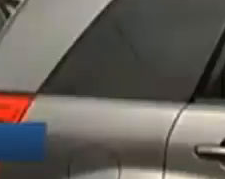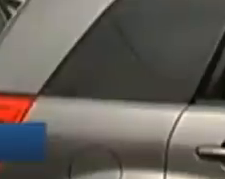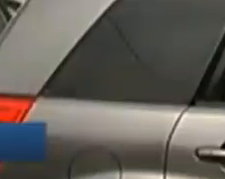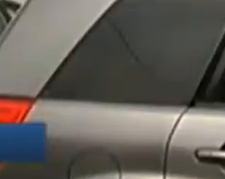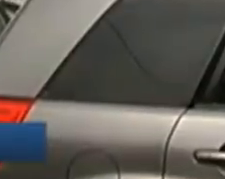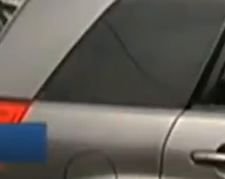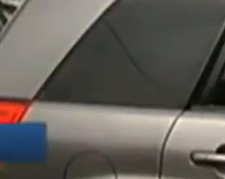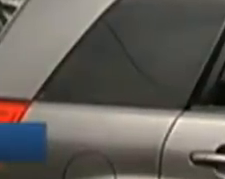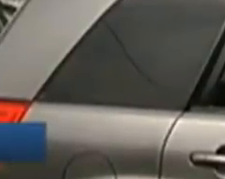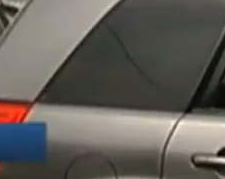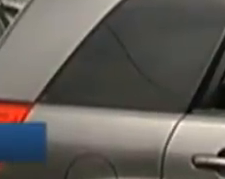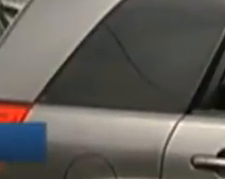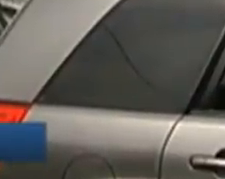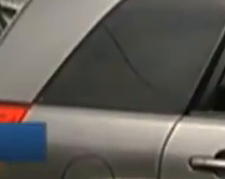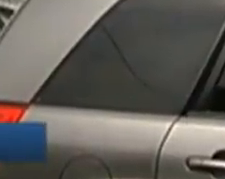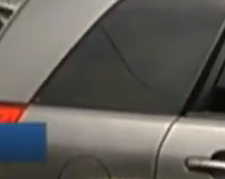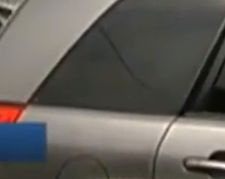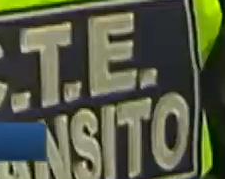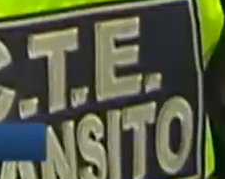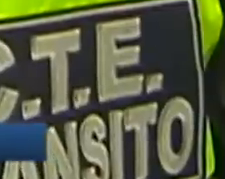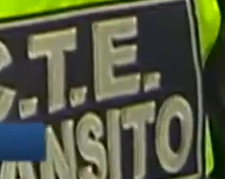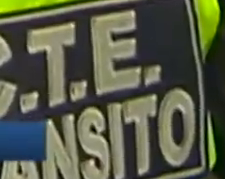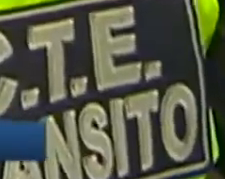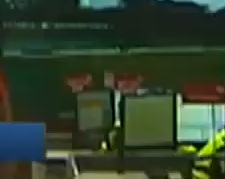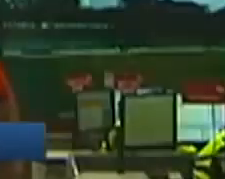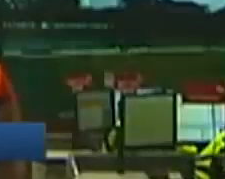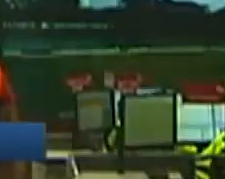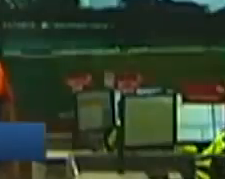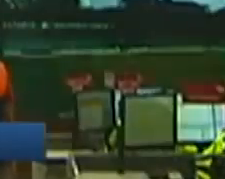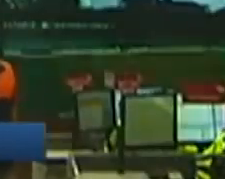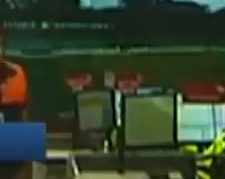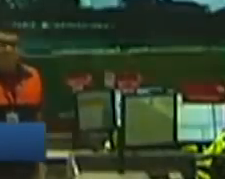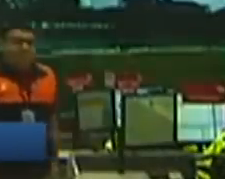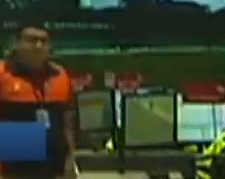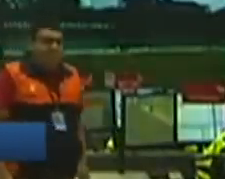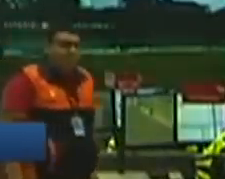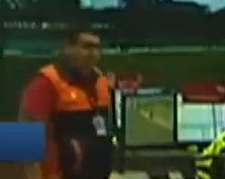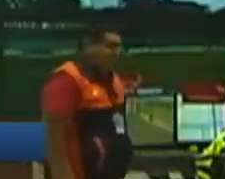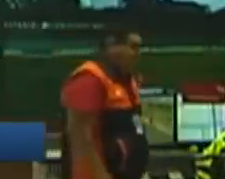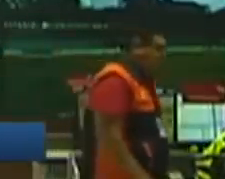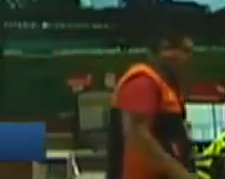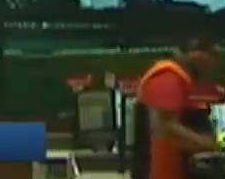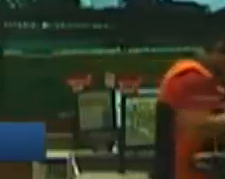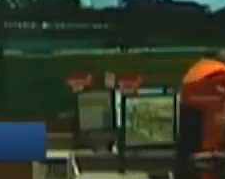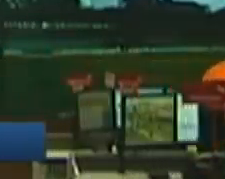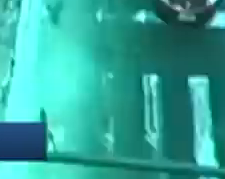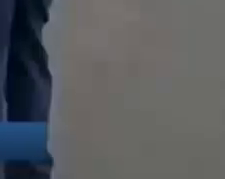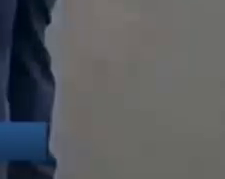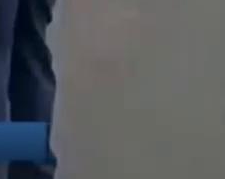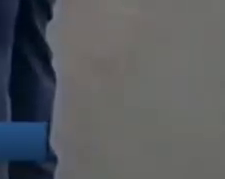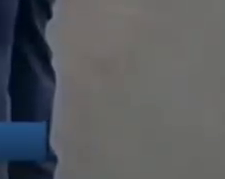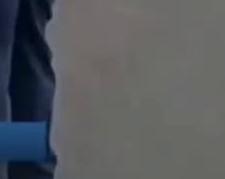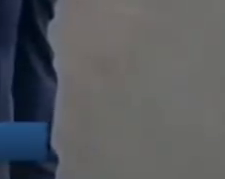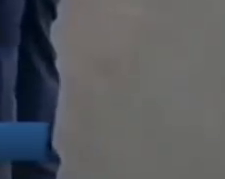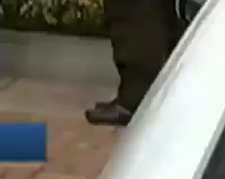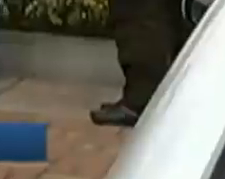por el feriado con la general tania varela comandante de policía de la zona 8